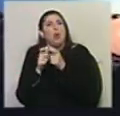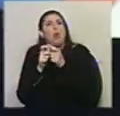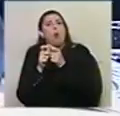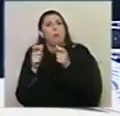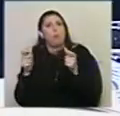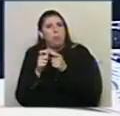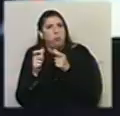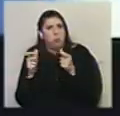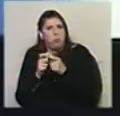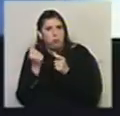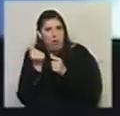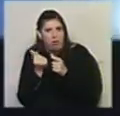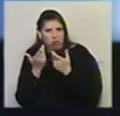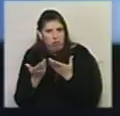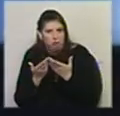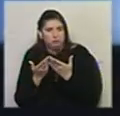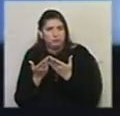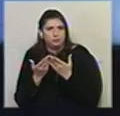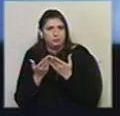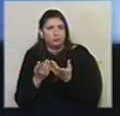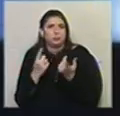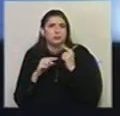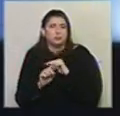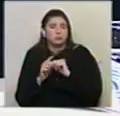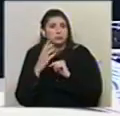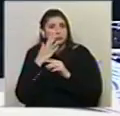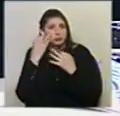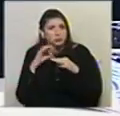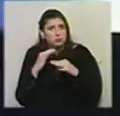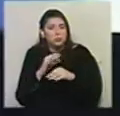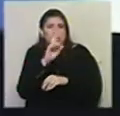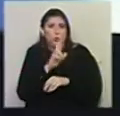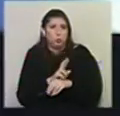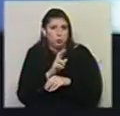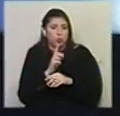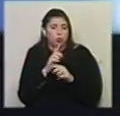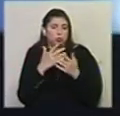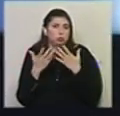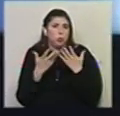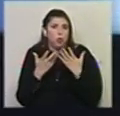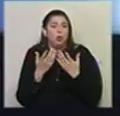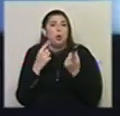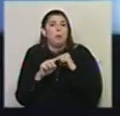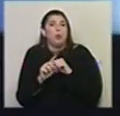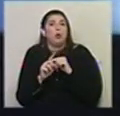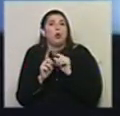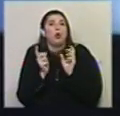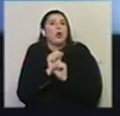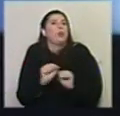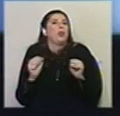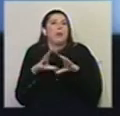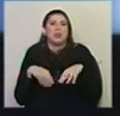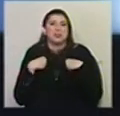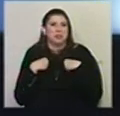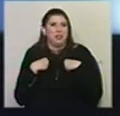Por eso no doy por bueno que eso de que los recursos son finitos es una verdad absoluta. Aunque fueran finitos, lo que no podemos admitir es que hoy por